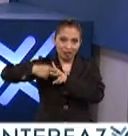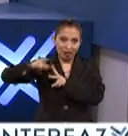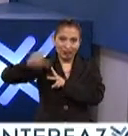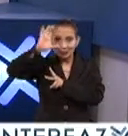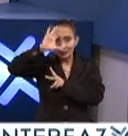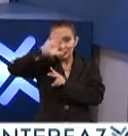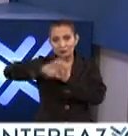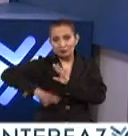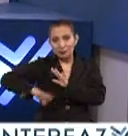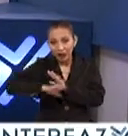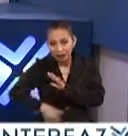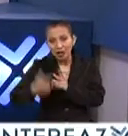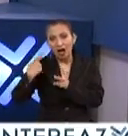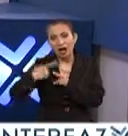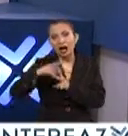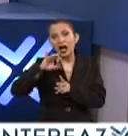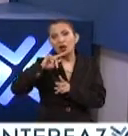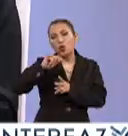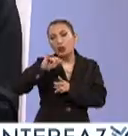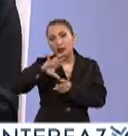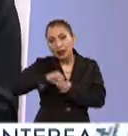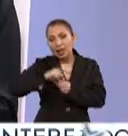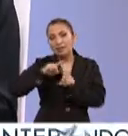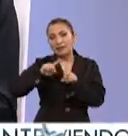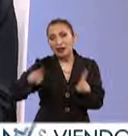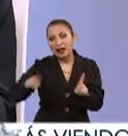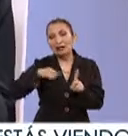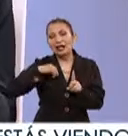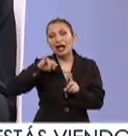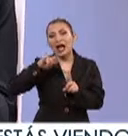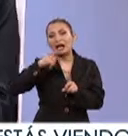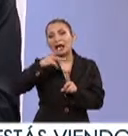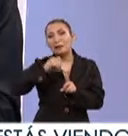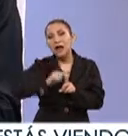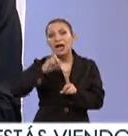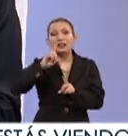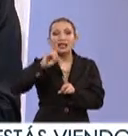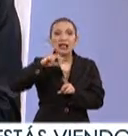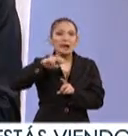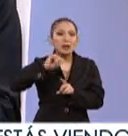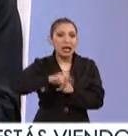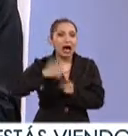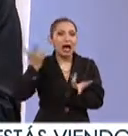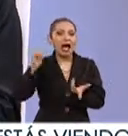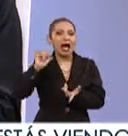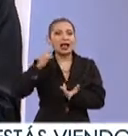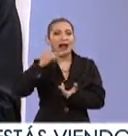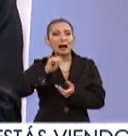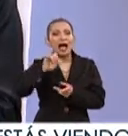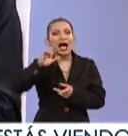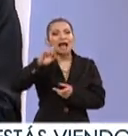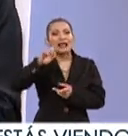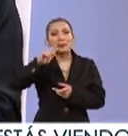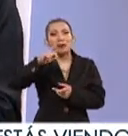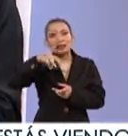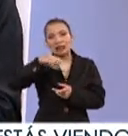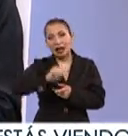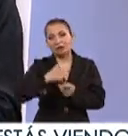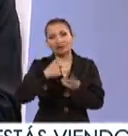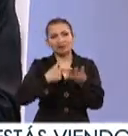ciencias básicas, cálculo integral, diferencial, álgebra lineal, dinámica, álgebra, aritmética, quise